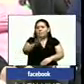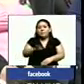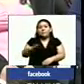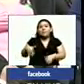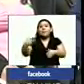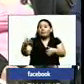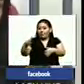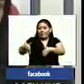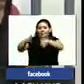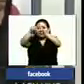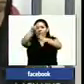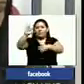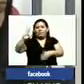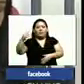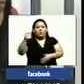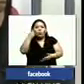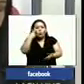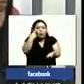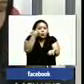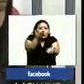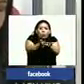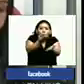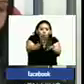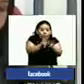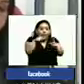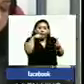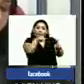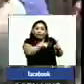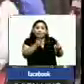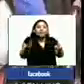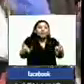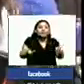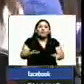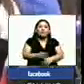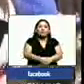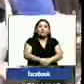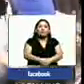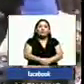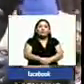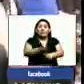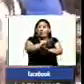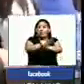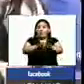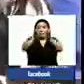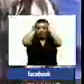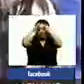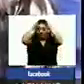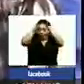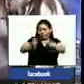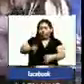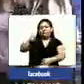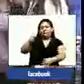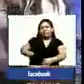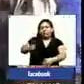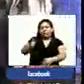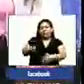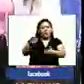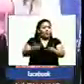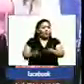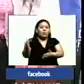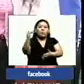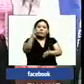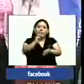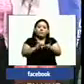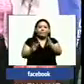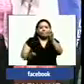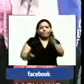Ministerio Público no fundamentó los señalamientos en su contra. La decisión del juez fue una reivindicación de la